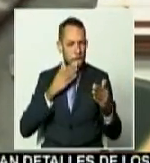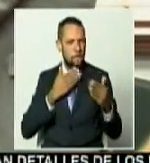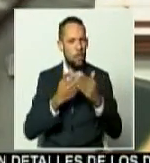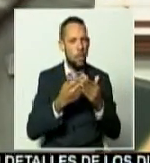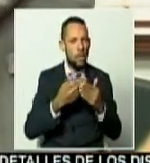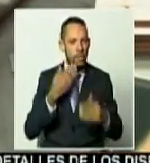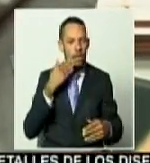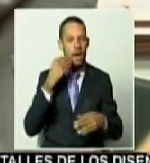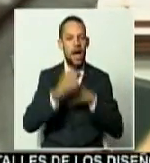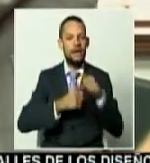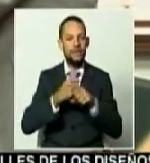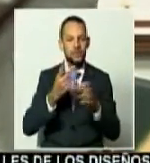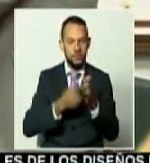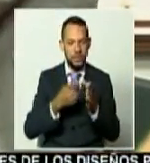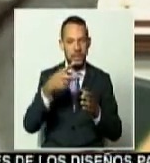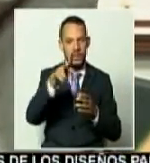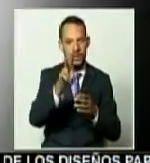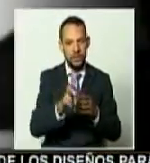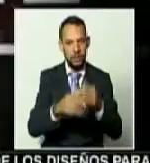para el próximo año.